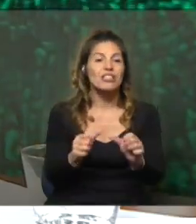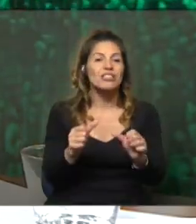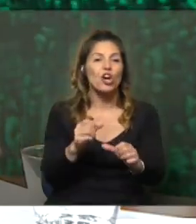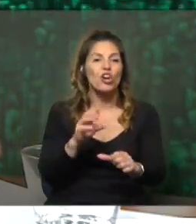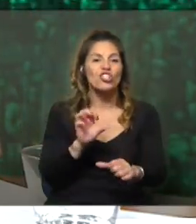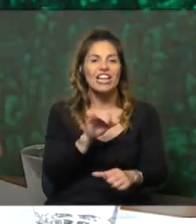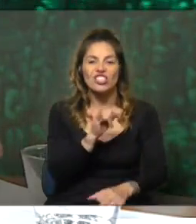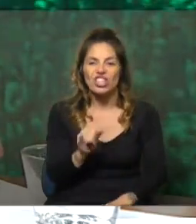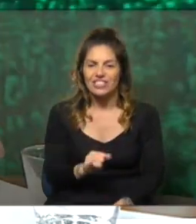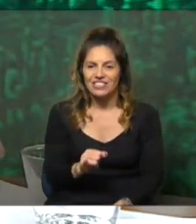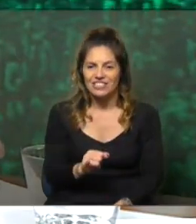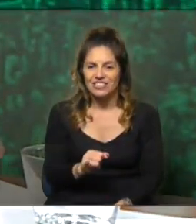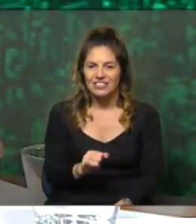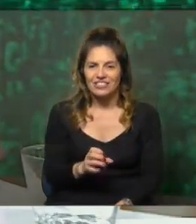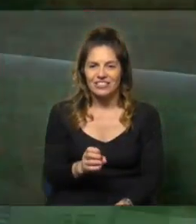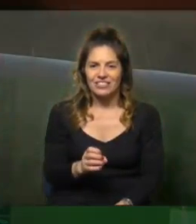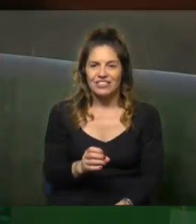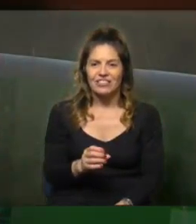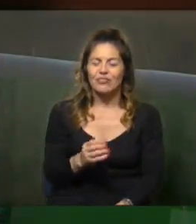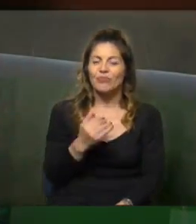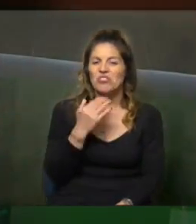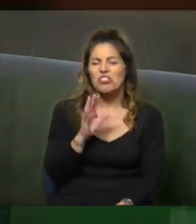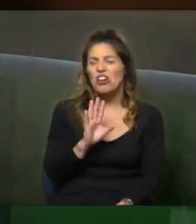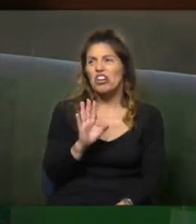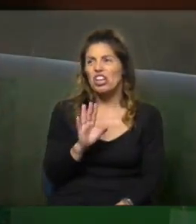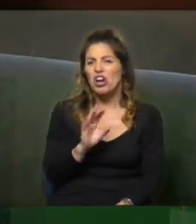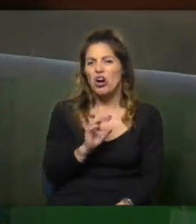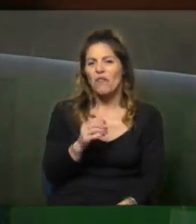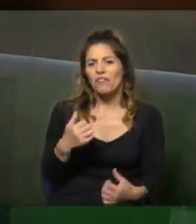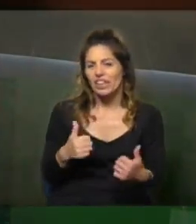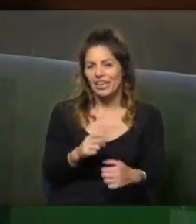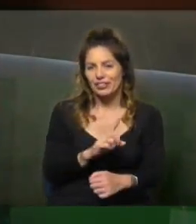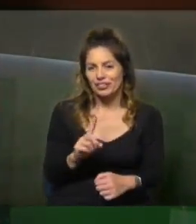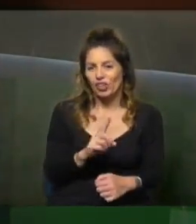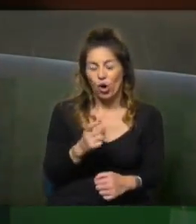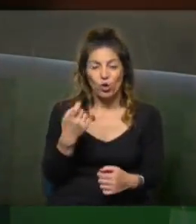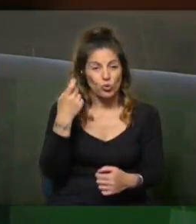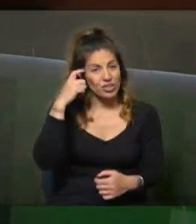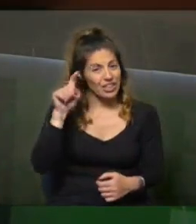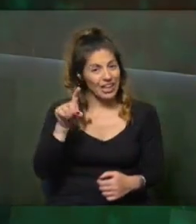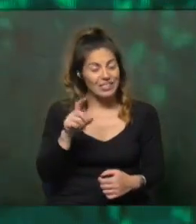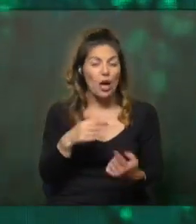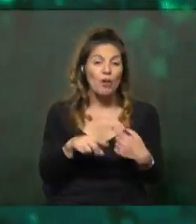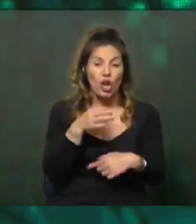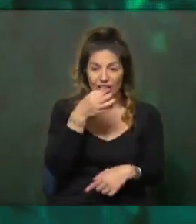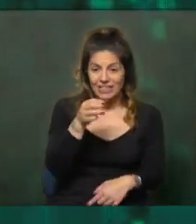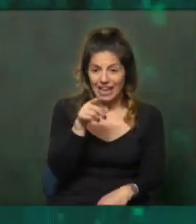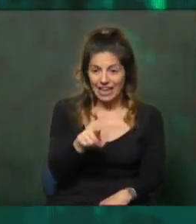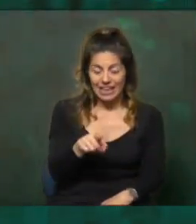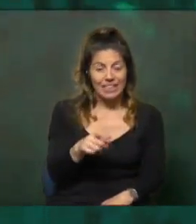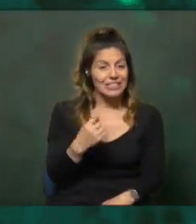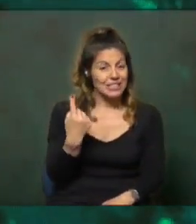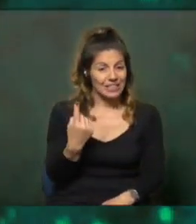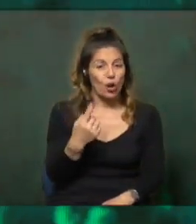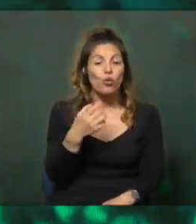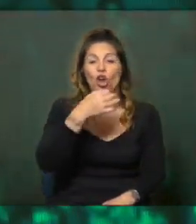Sánchez no Pablo no no creo que se vayan a llevar muy bien con sus ideas no pero esto que estaba diciendo Alor es central uno